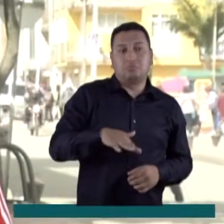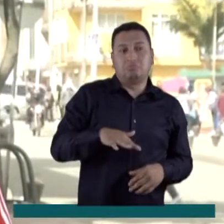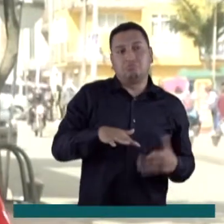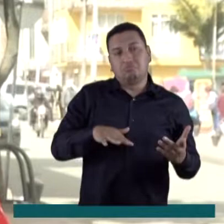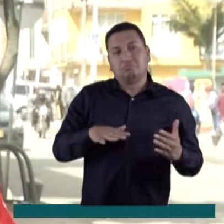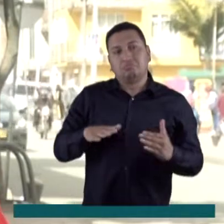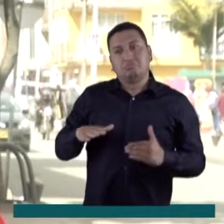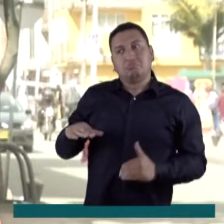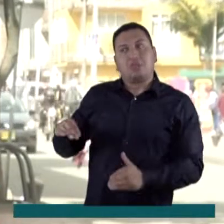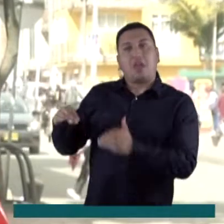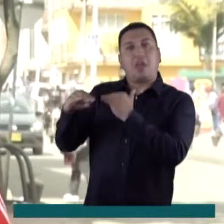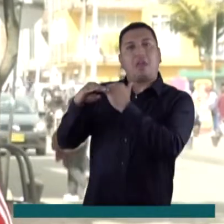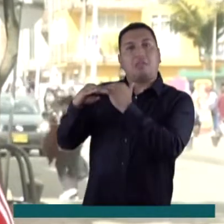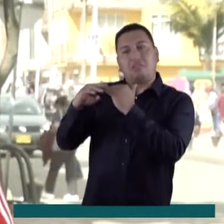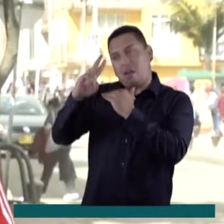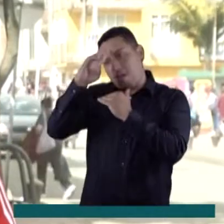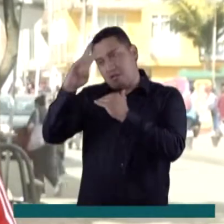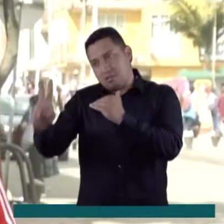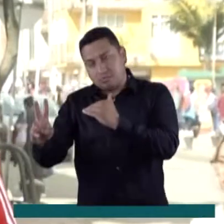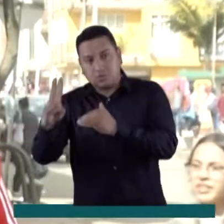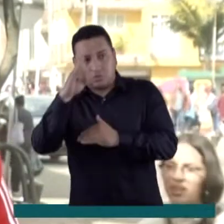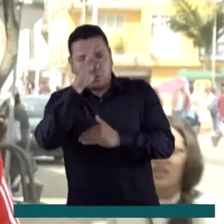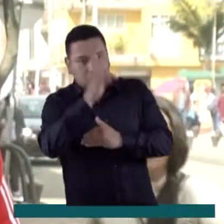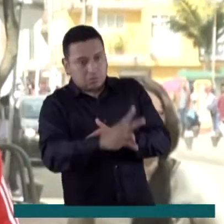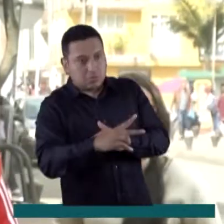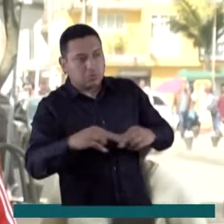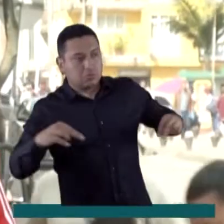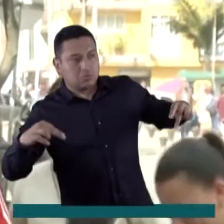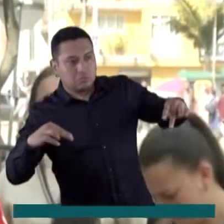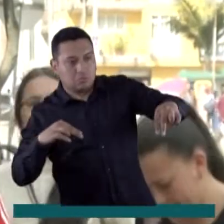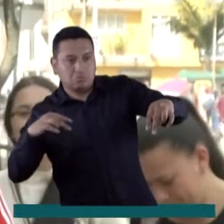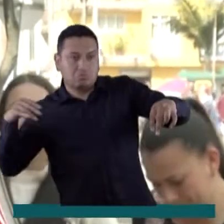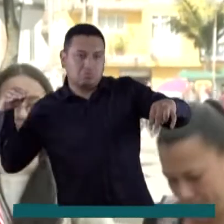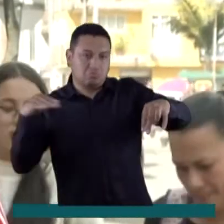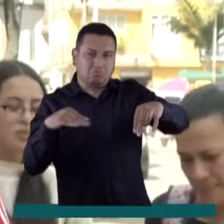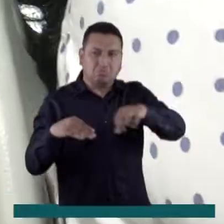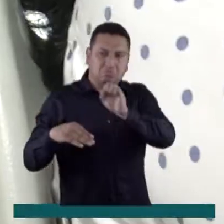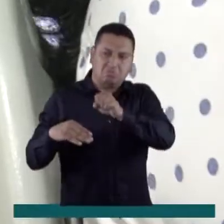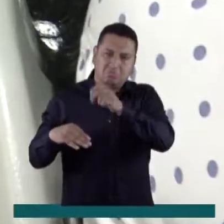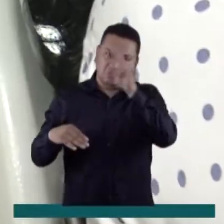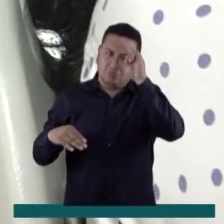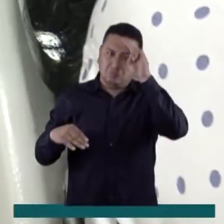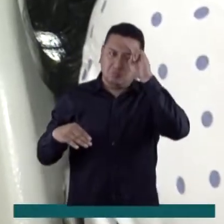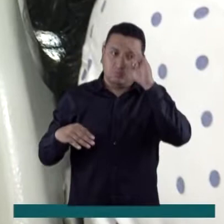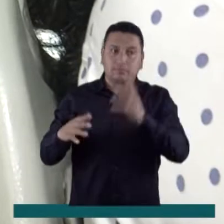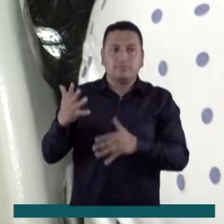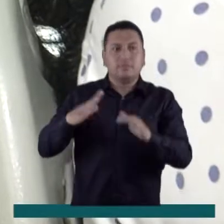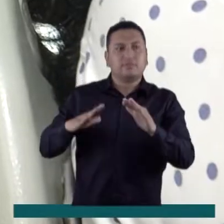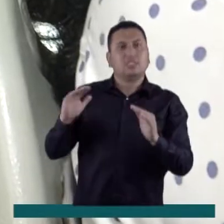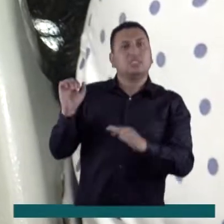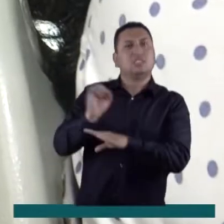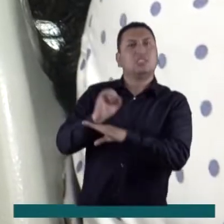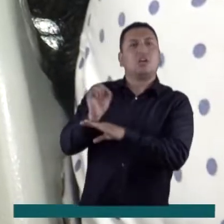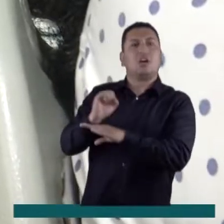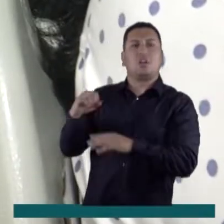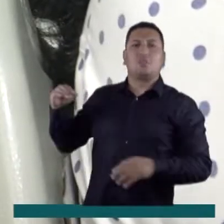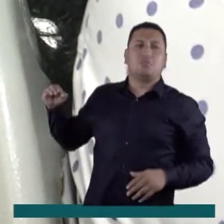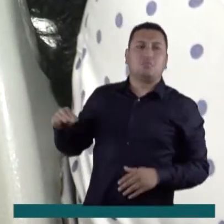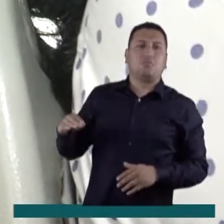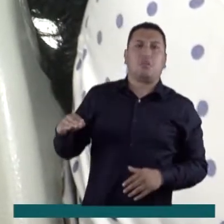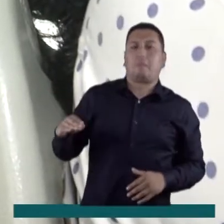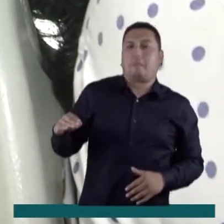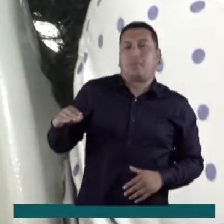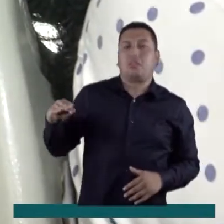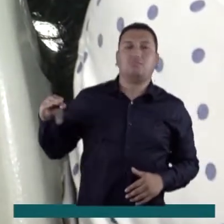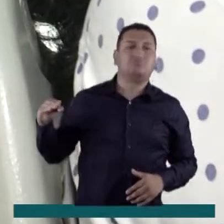esa equidad o ese respeto que tú mencionas entre conductor y peatón. Muchas veces los carros no paran, o